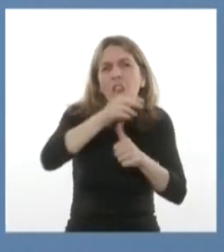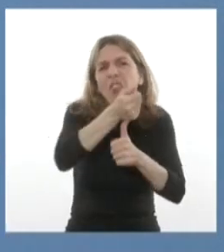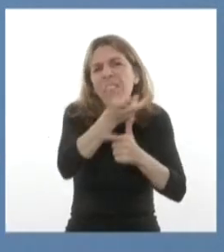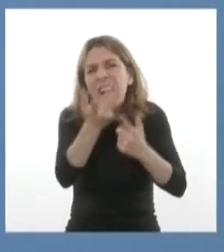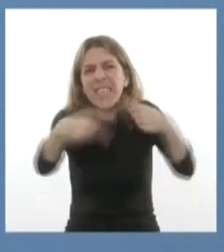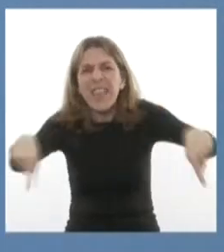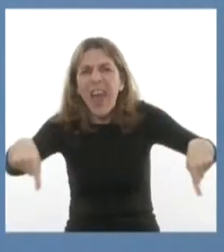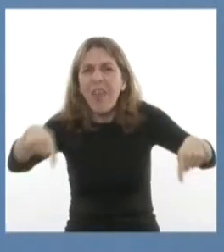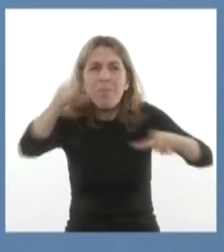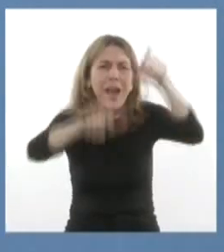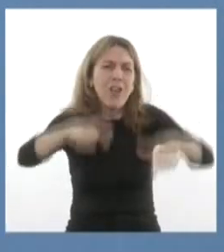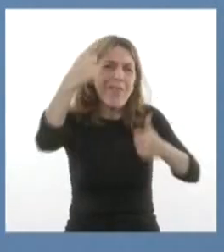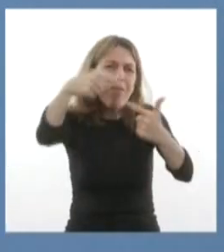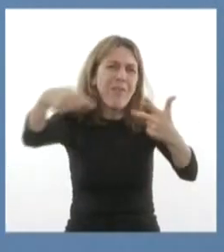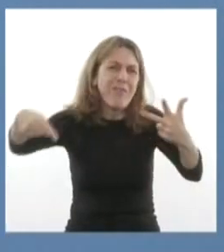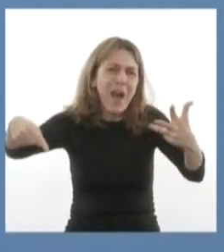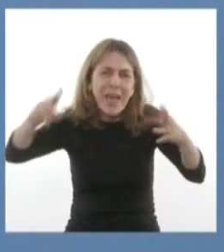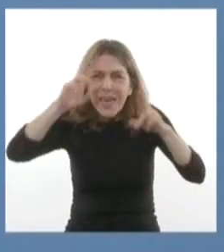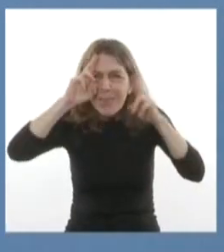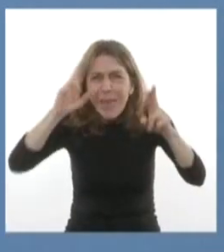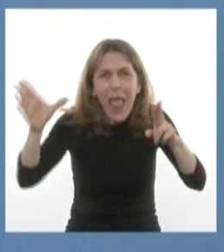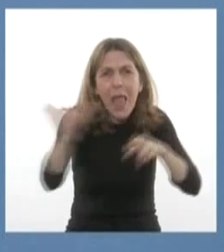democracia la diversidad debe existir.